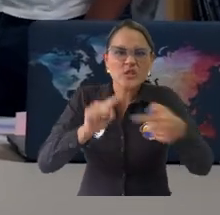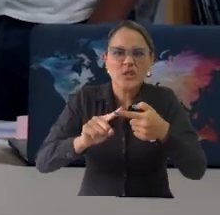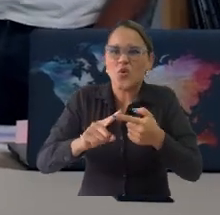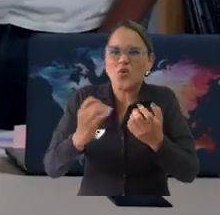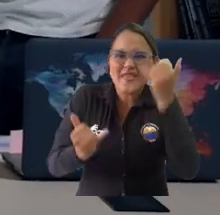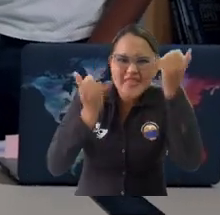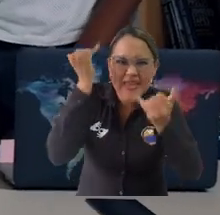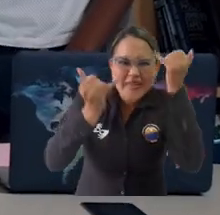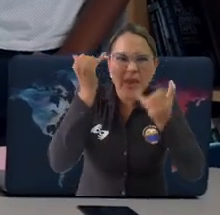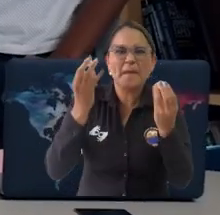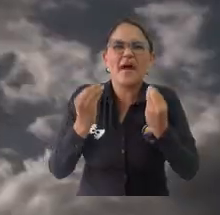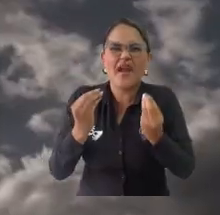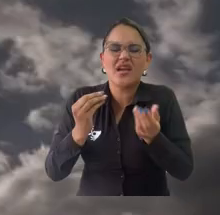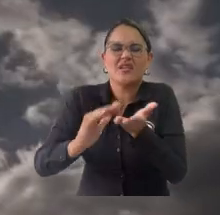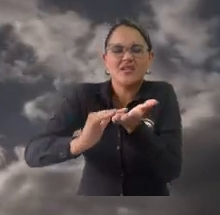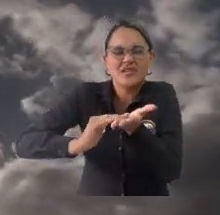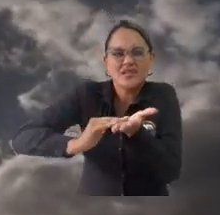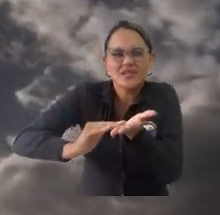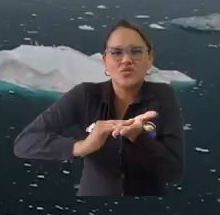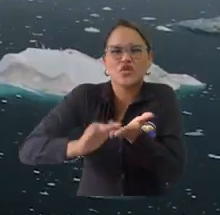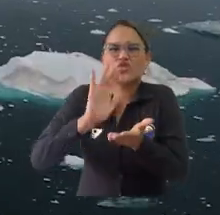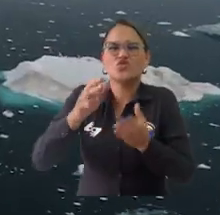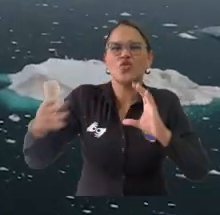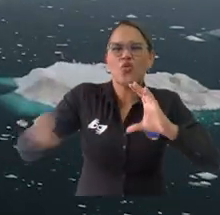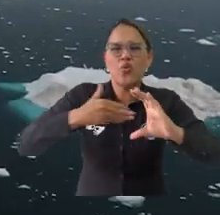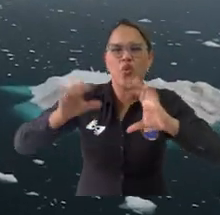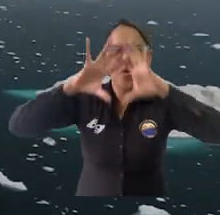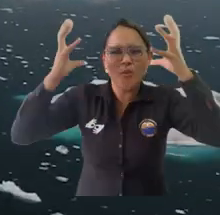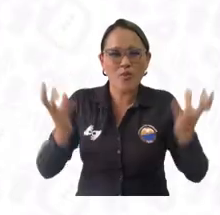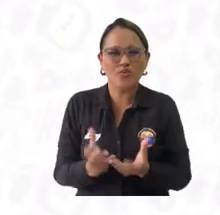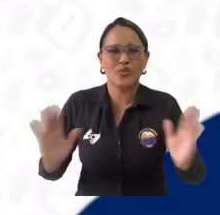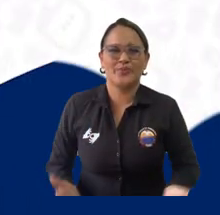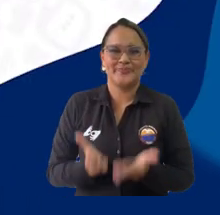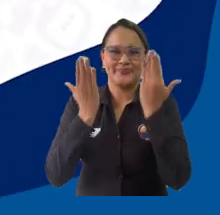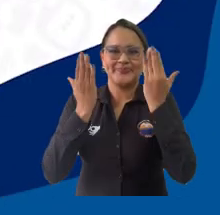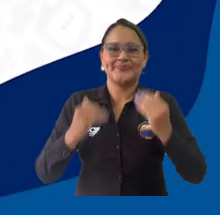emprendedores sustentables para dar soluciones a la crisis climática en el mundo.